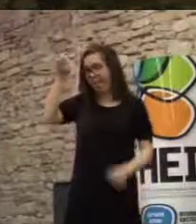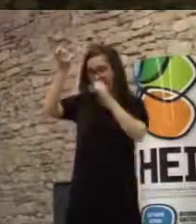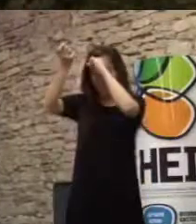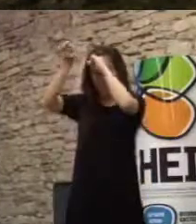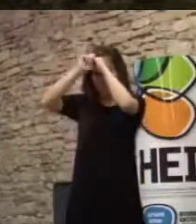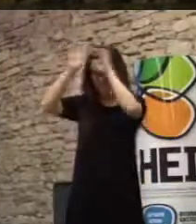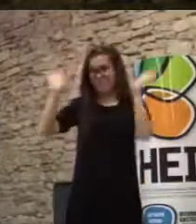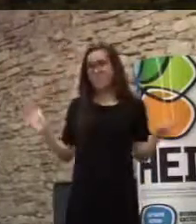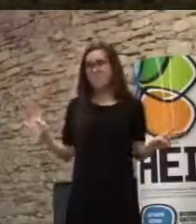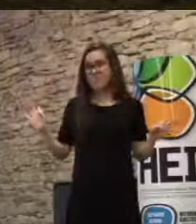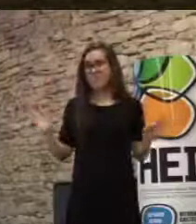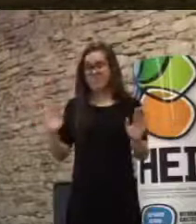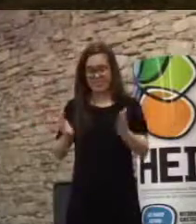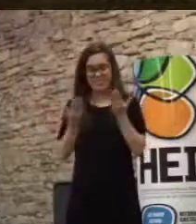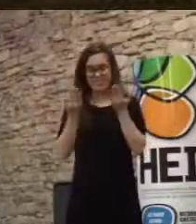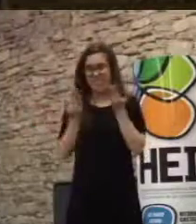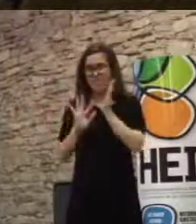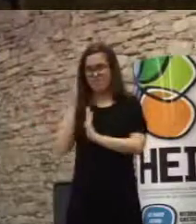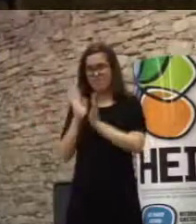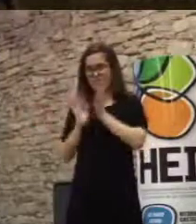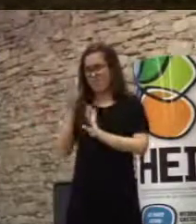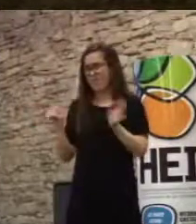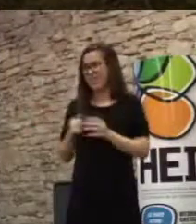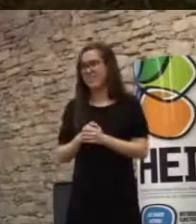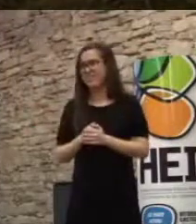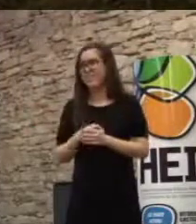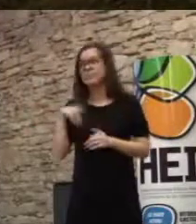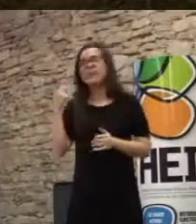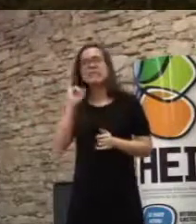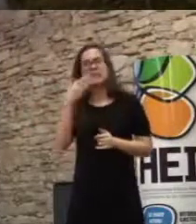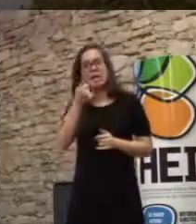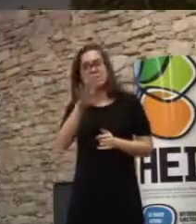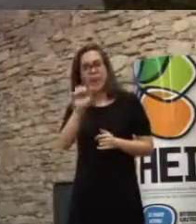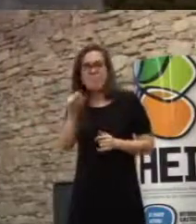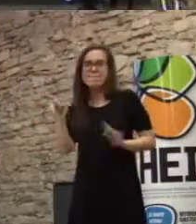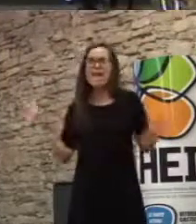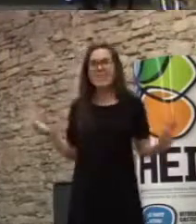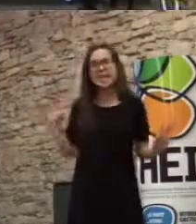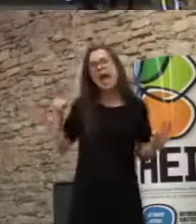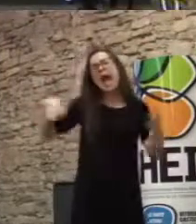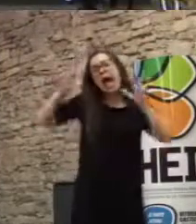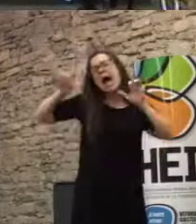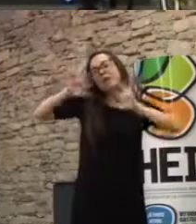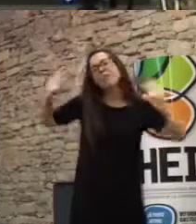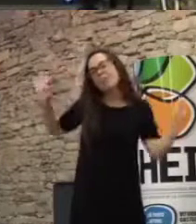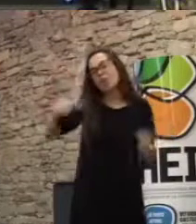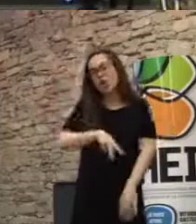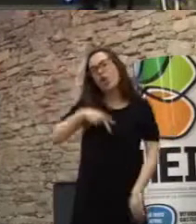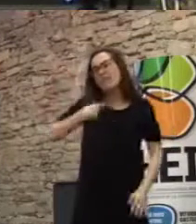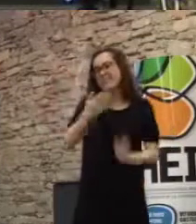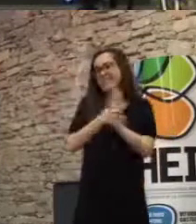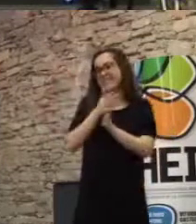vais a ver el atril no pasa nada ella está aprendiendo como todos no pasa nada este no estamos hablando de isabel estamos hablando a nivel general ok de